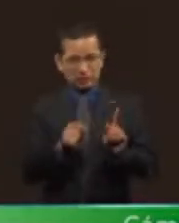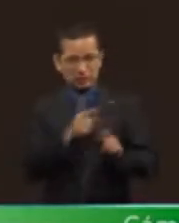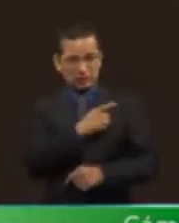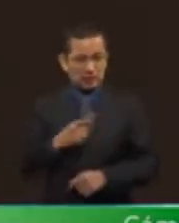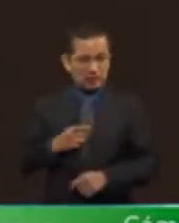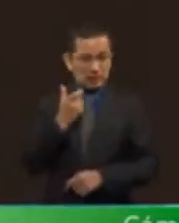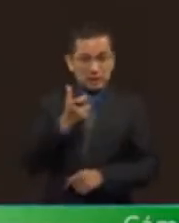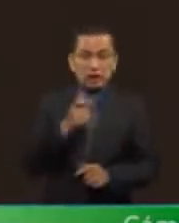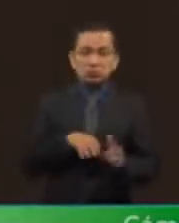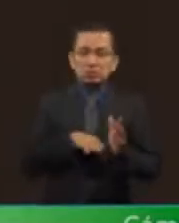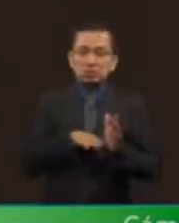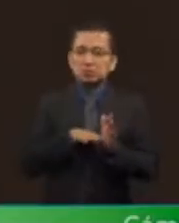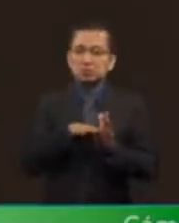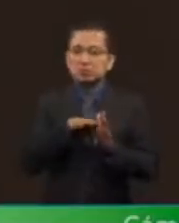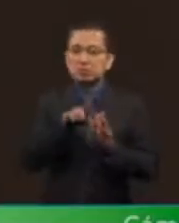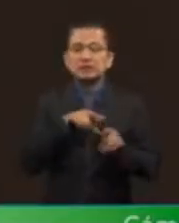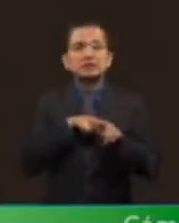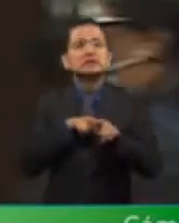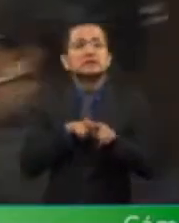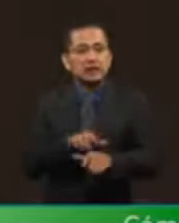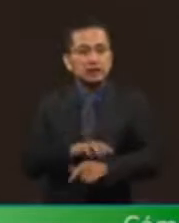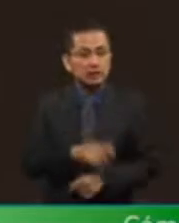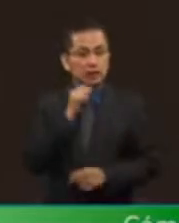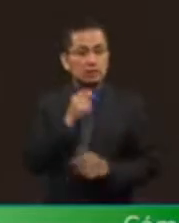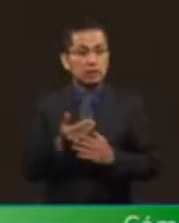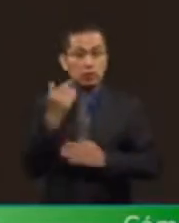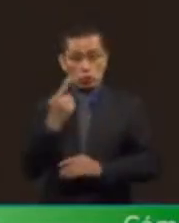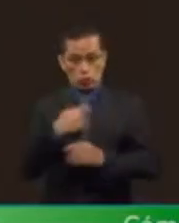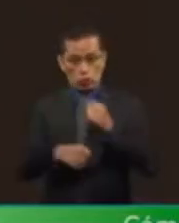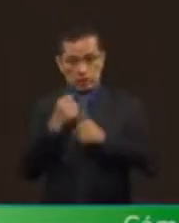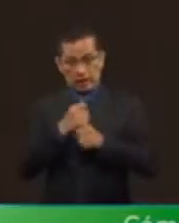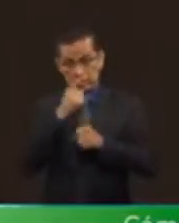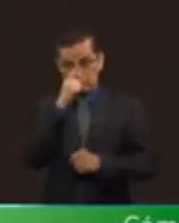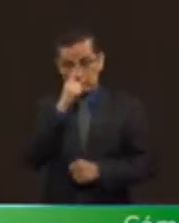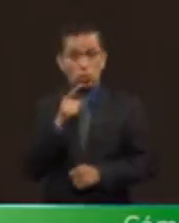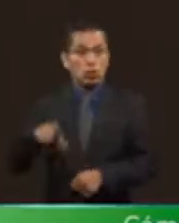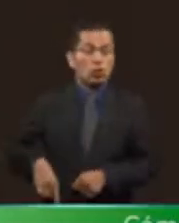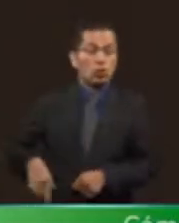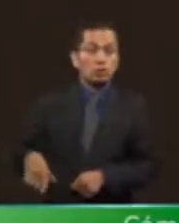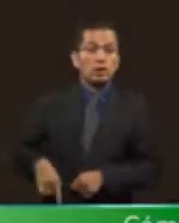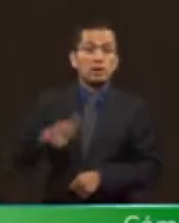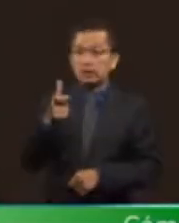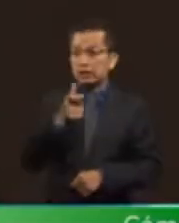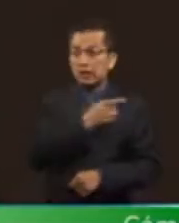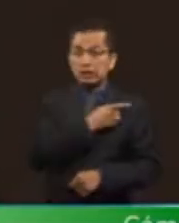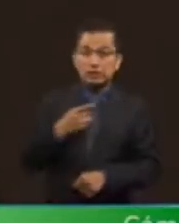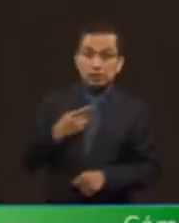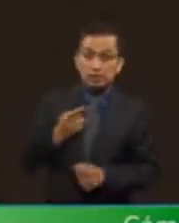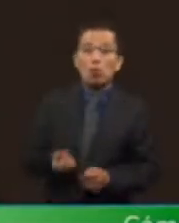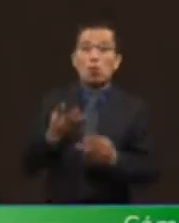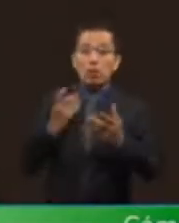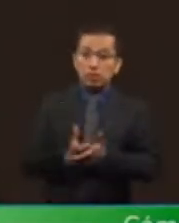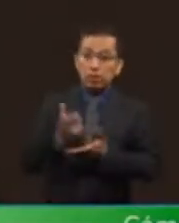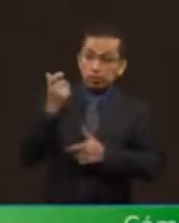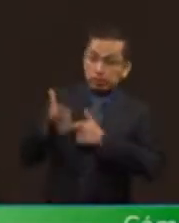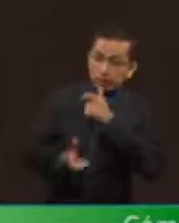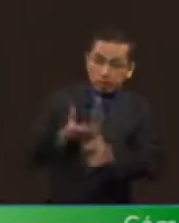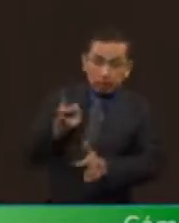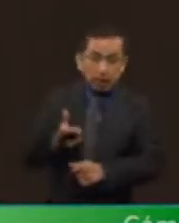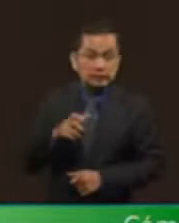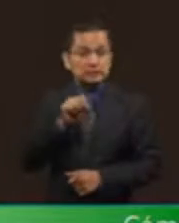crecimiento sostenido y el año pasado el nivel de compromisos financieros del gobierno alcanzó más